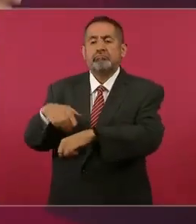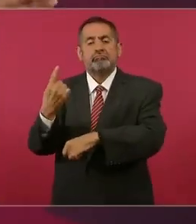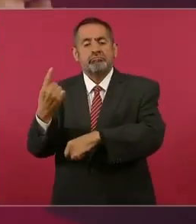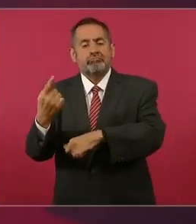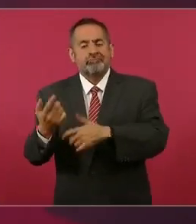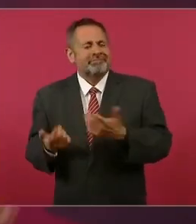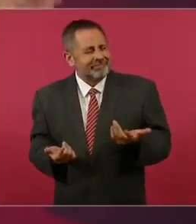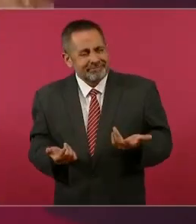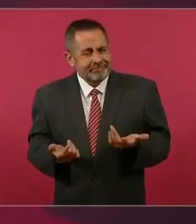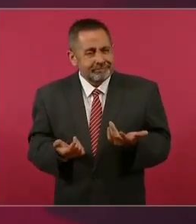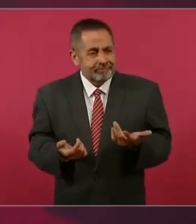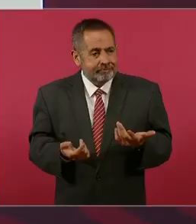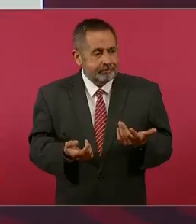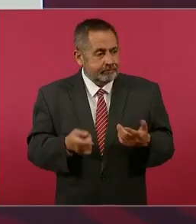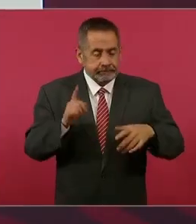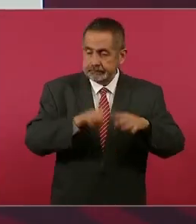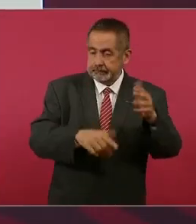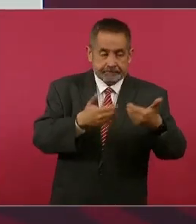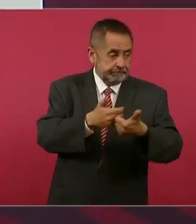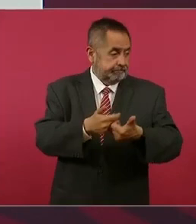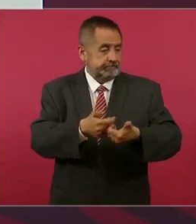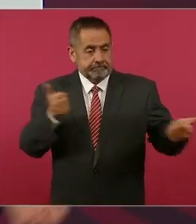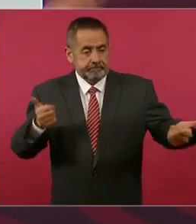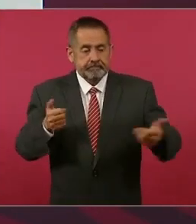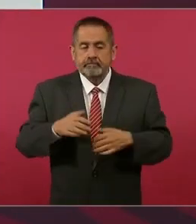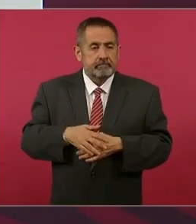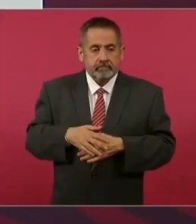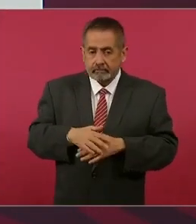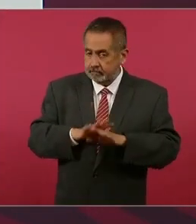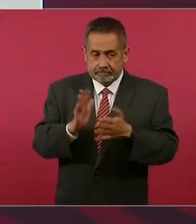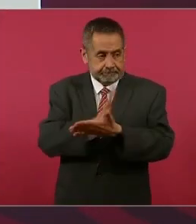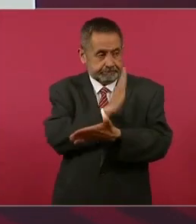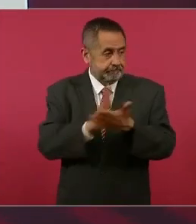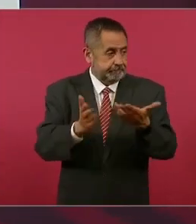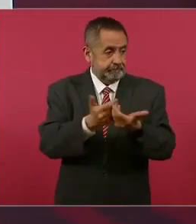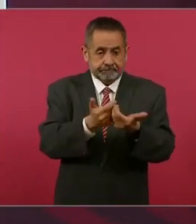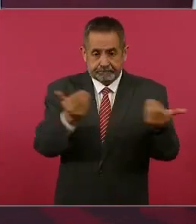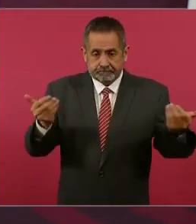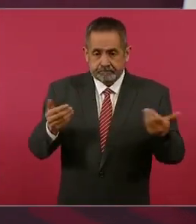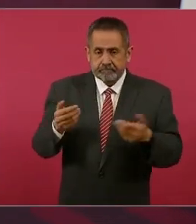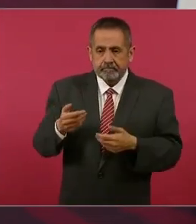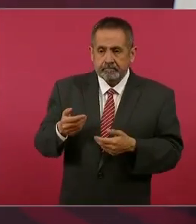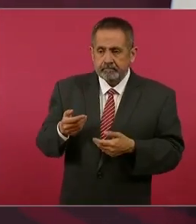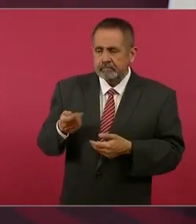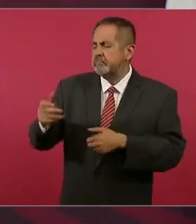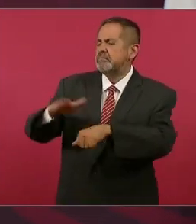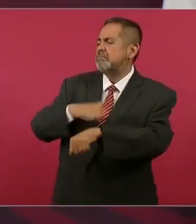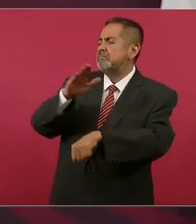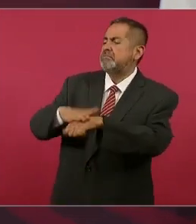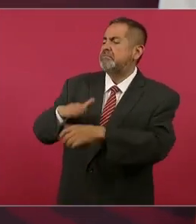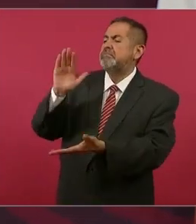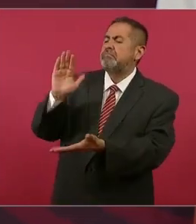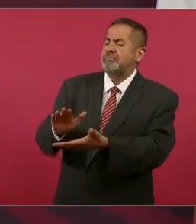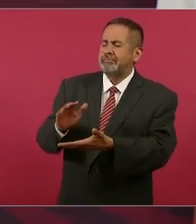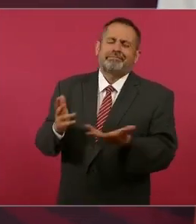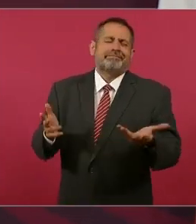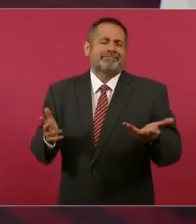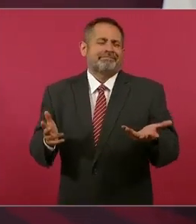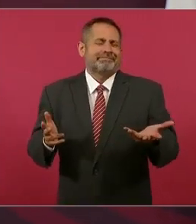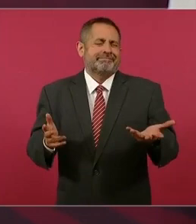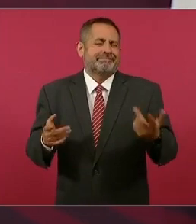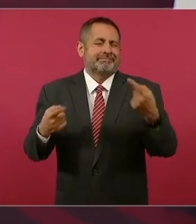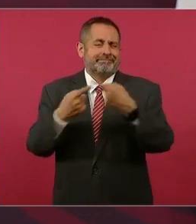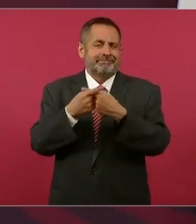Y a nosotros nos bajan de categoría ahora que la Secretaría de Marina tiene a cargo el